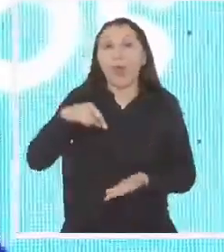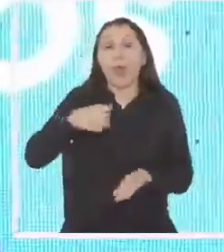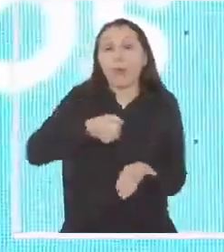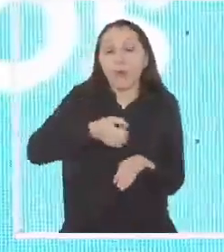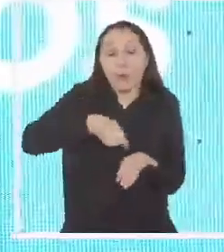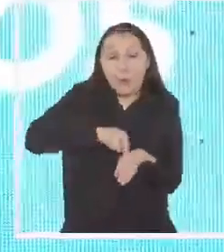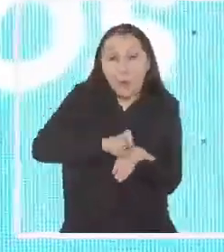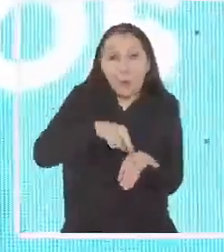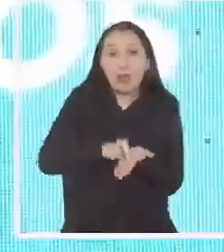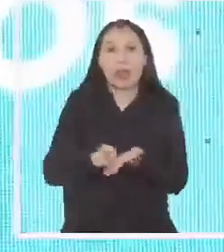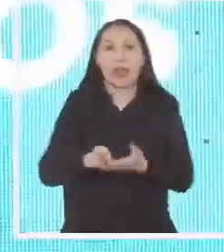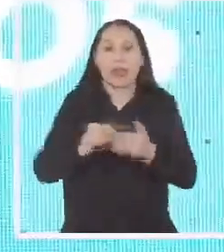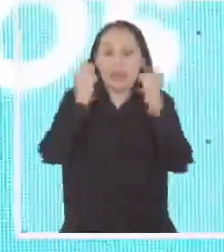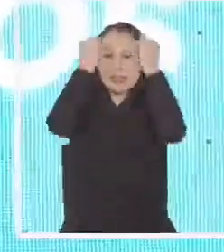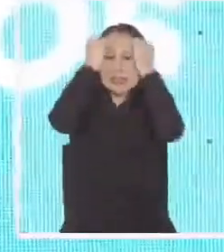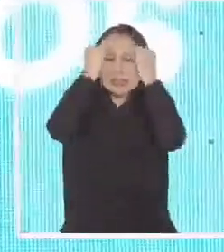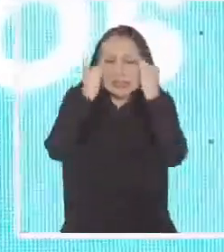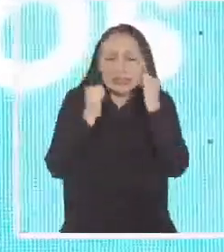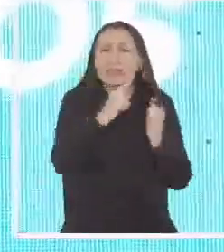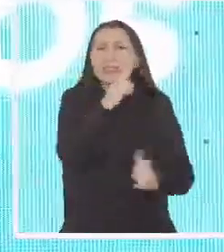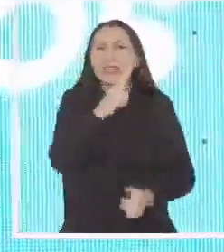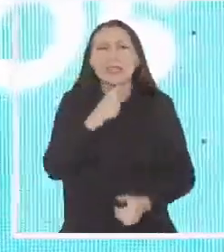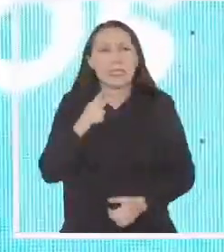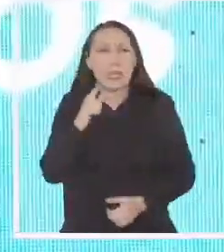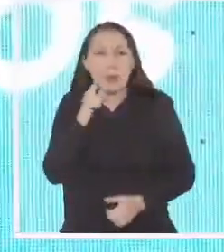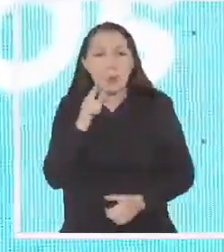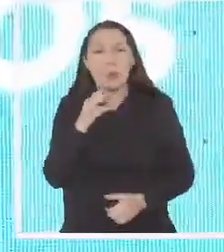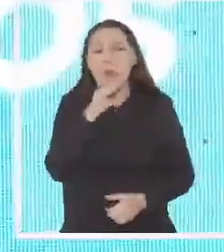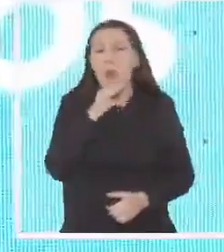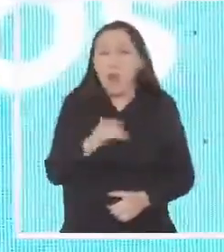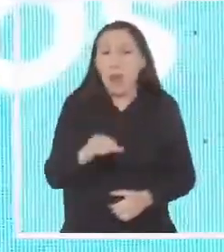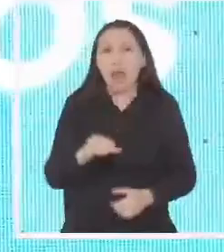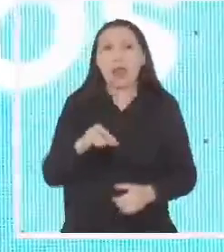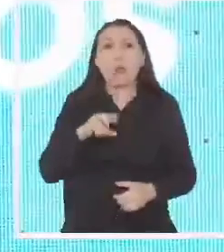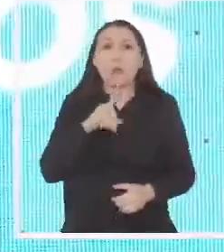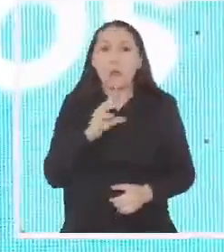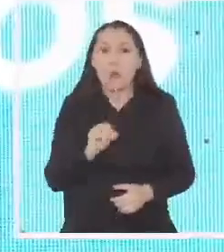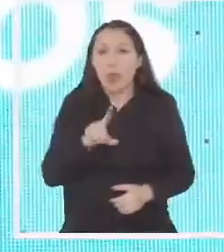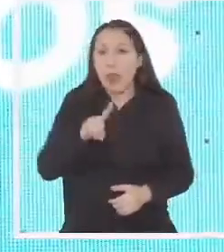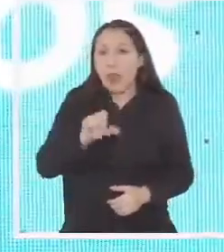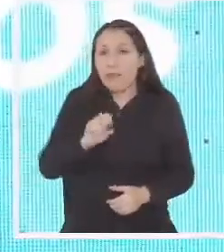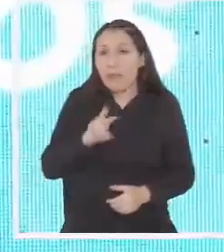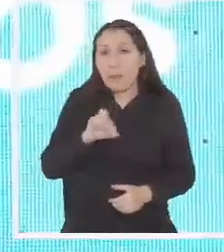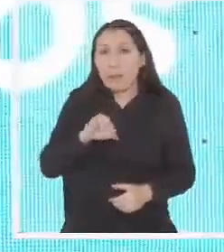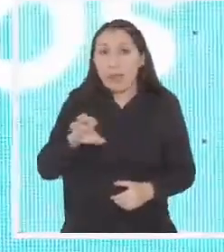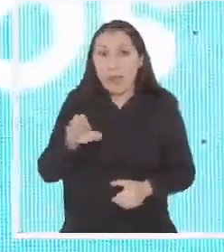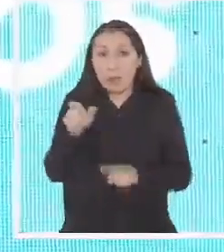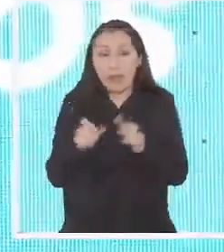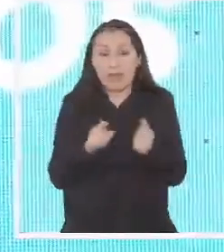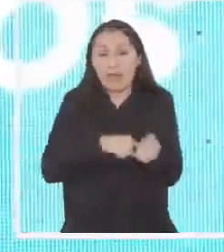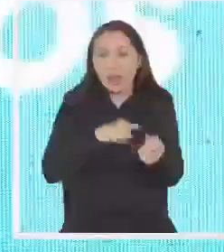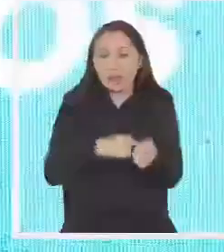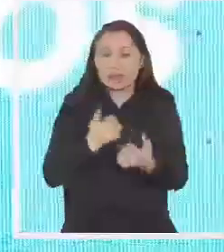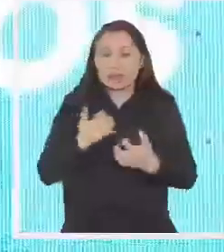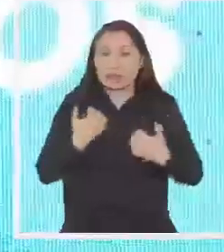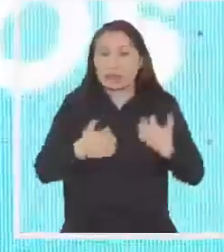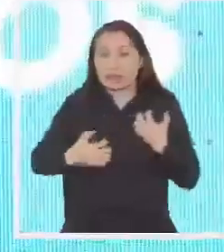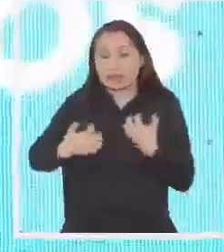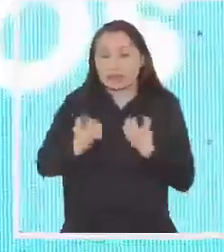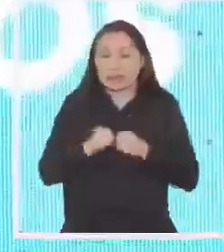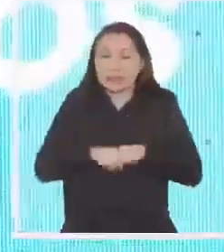en Quillón, en Santa Juana o en Punta Lavapié, el desgarro de familias que lo habían perdido